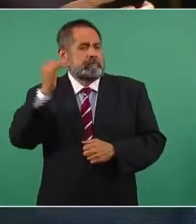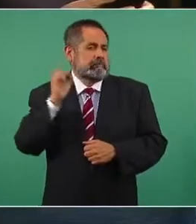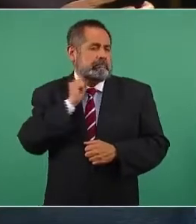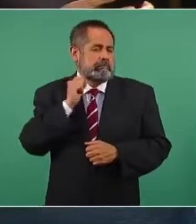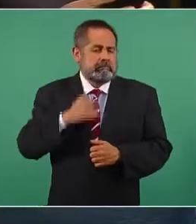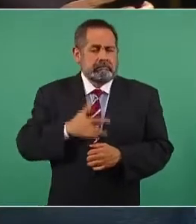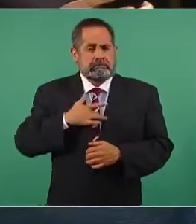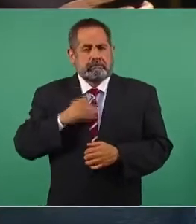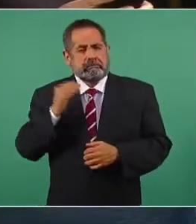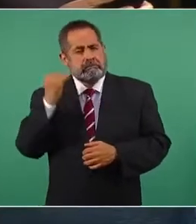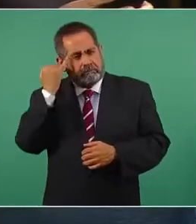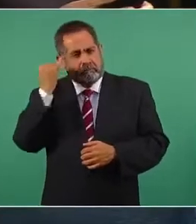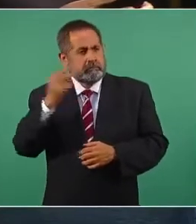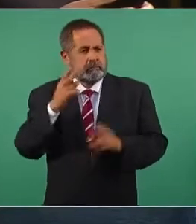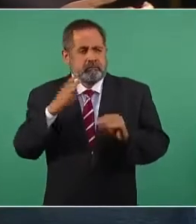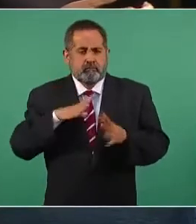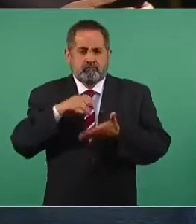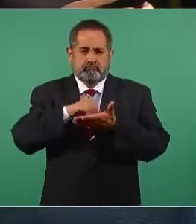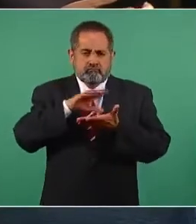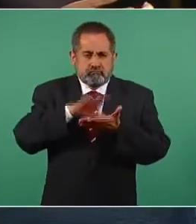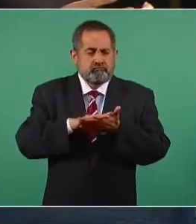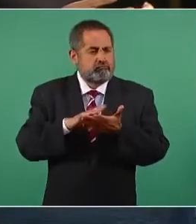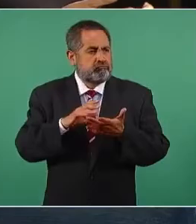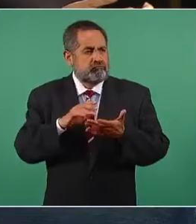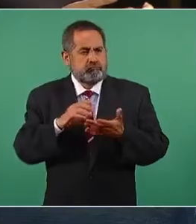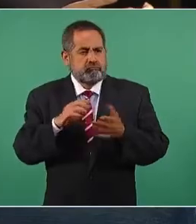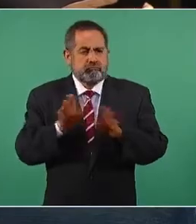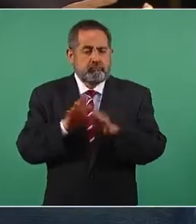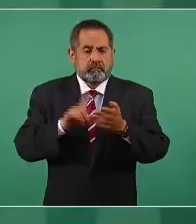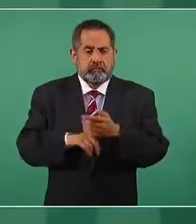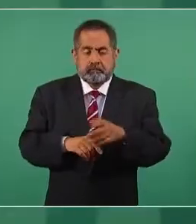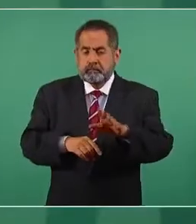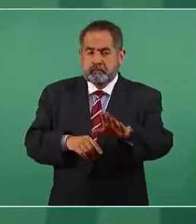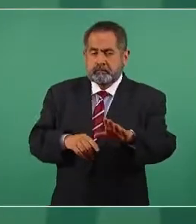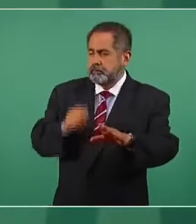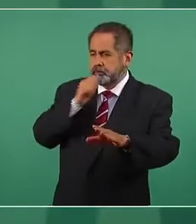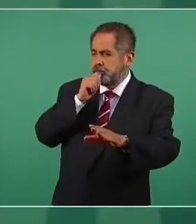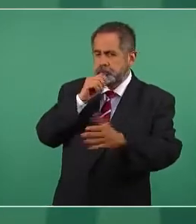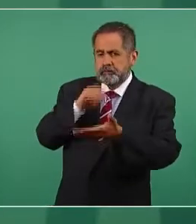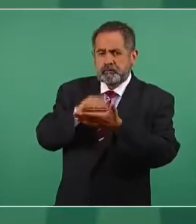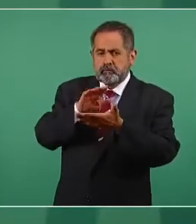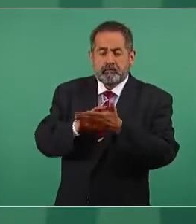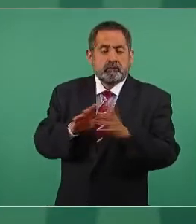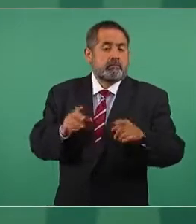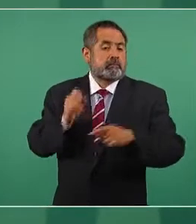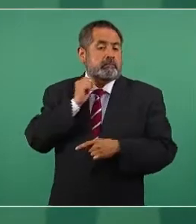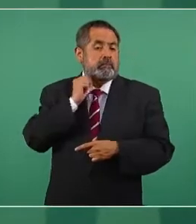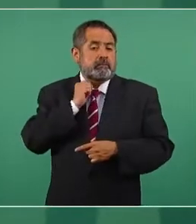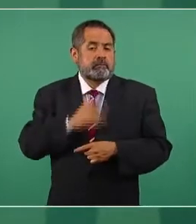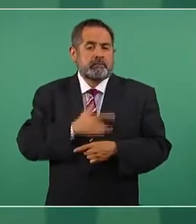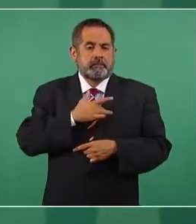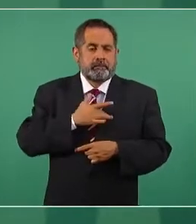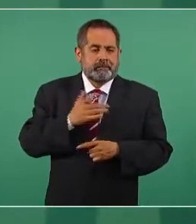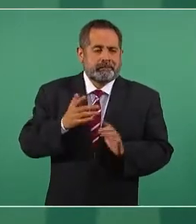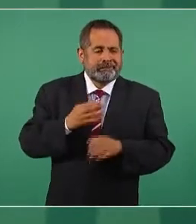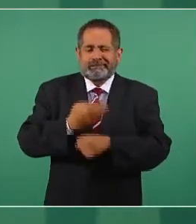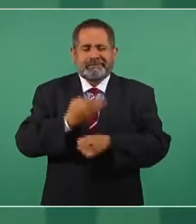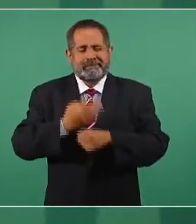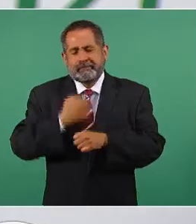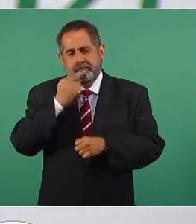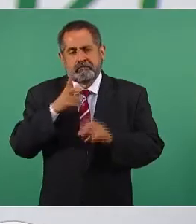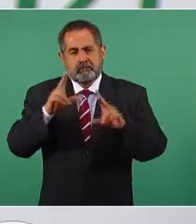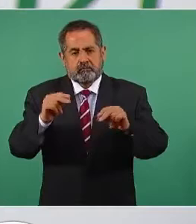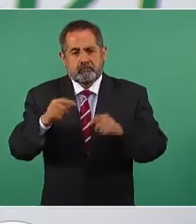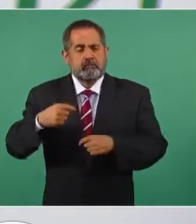Senado, pero no, Sí. no se retiró la invitación formalmente. Todavía no estaba confirmado, más bien el Senado consideró que quizá no sería el mejor momento y